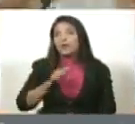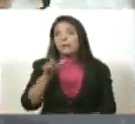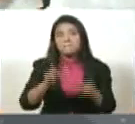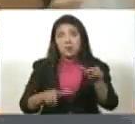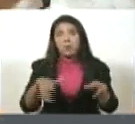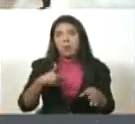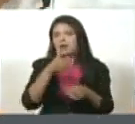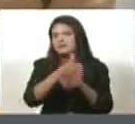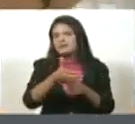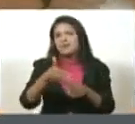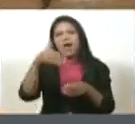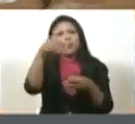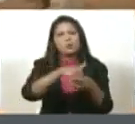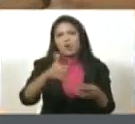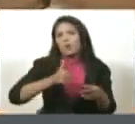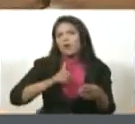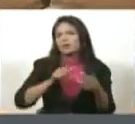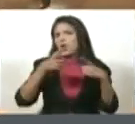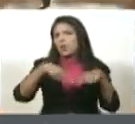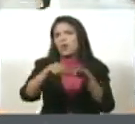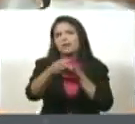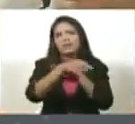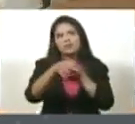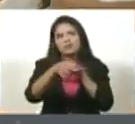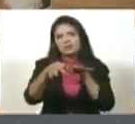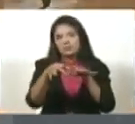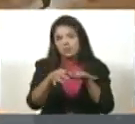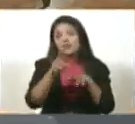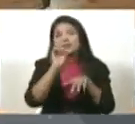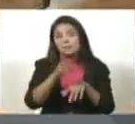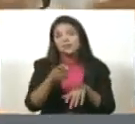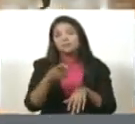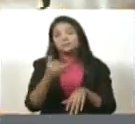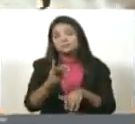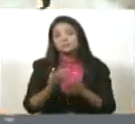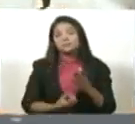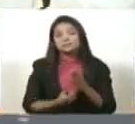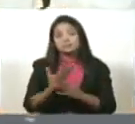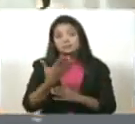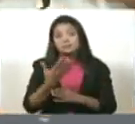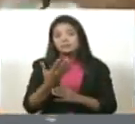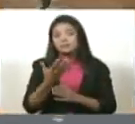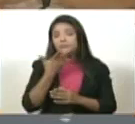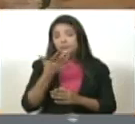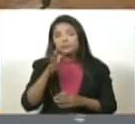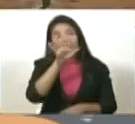votar en cualquier centro electoral de su municipio. Y se han creado, como en el caso de